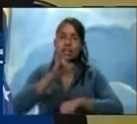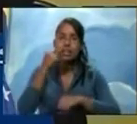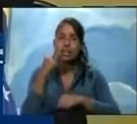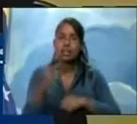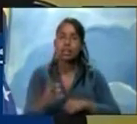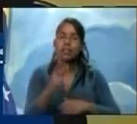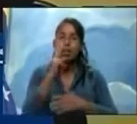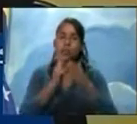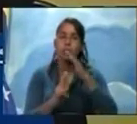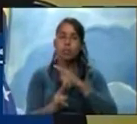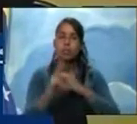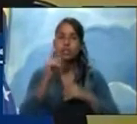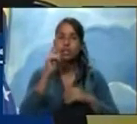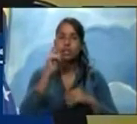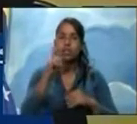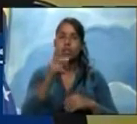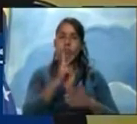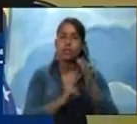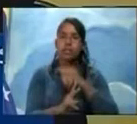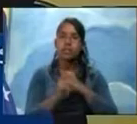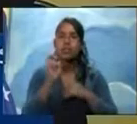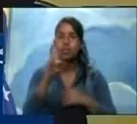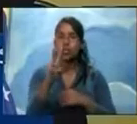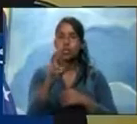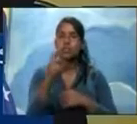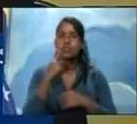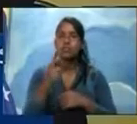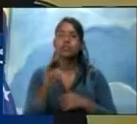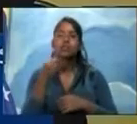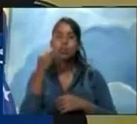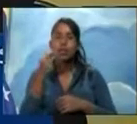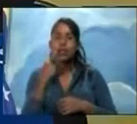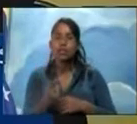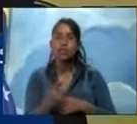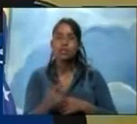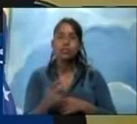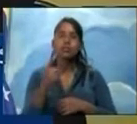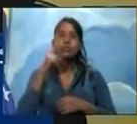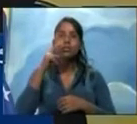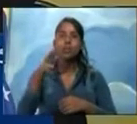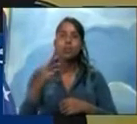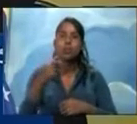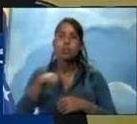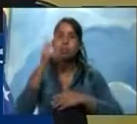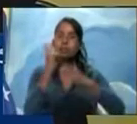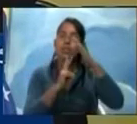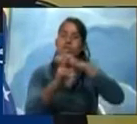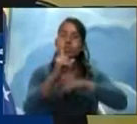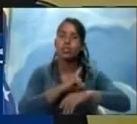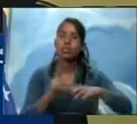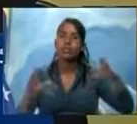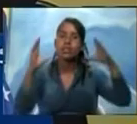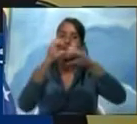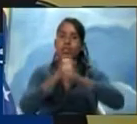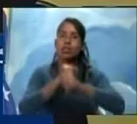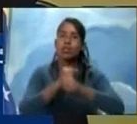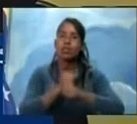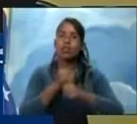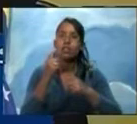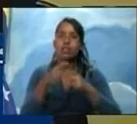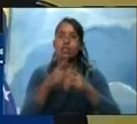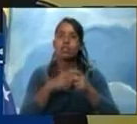Dice el versículo 2, Daniel dijo, miraba yo en visión de noche,